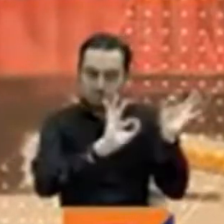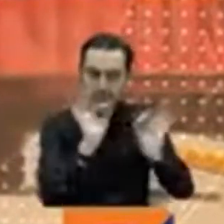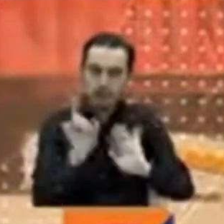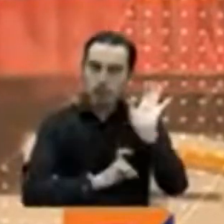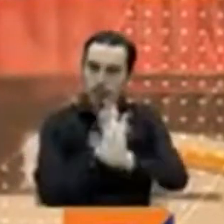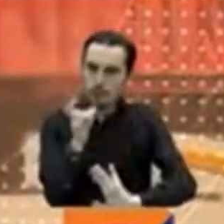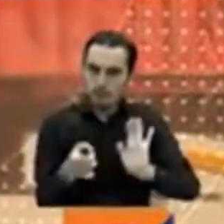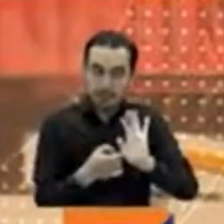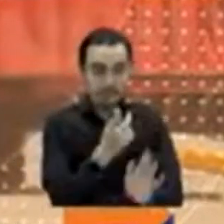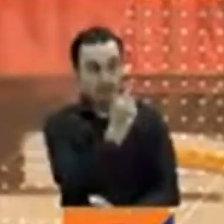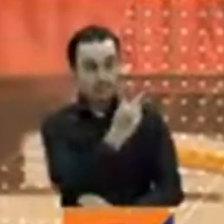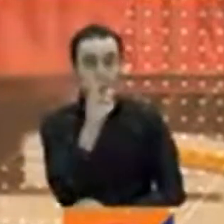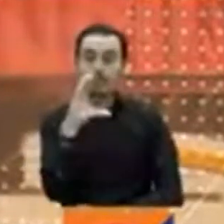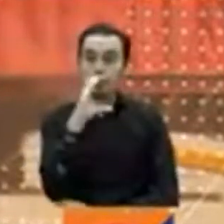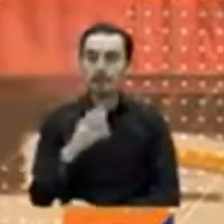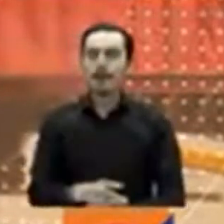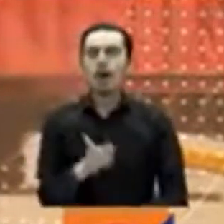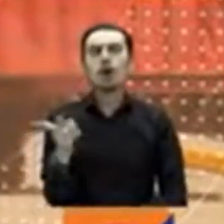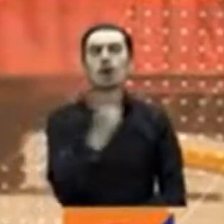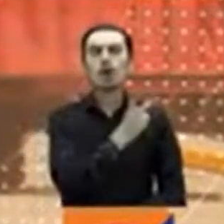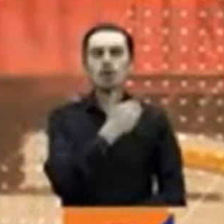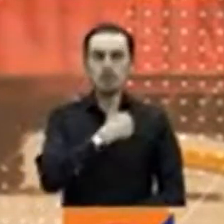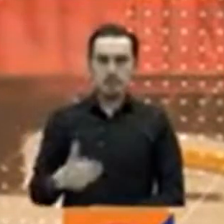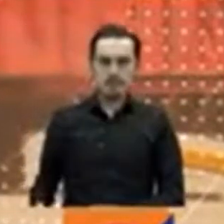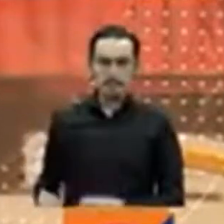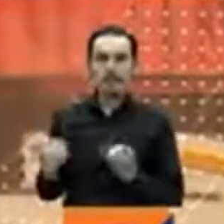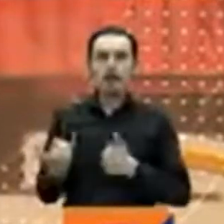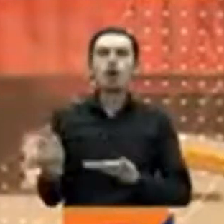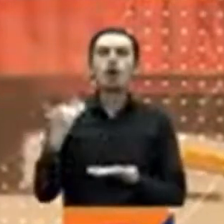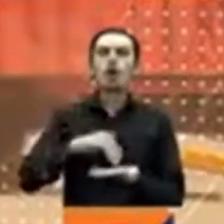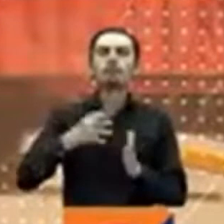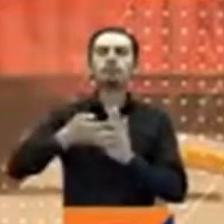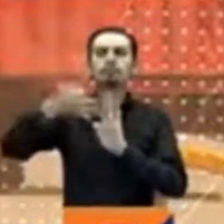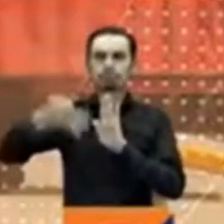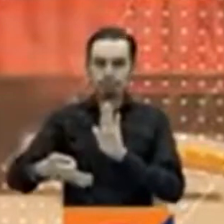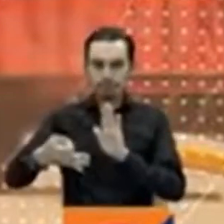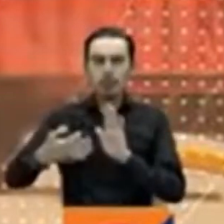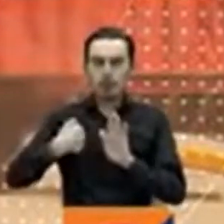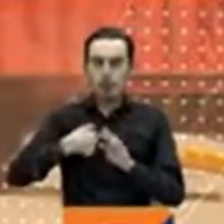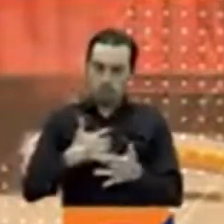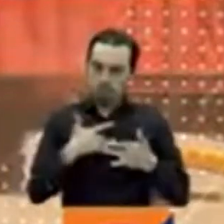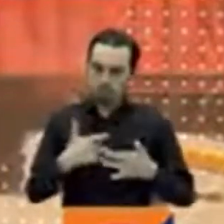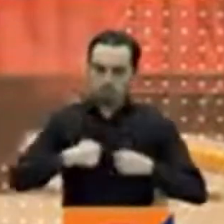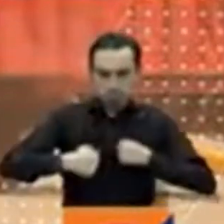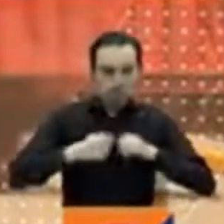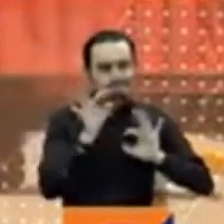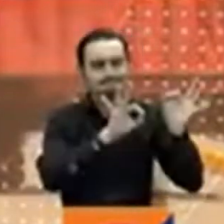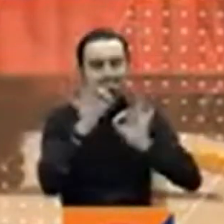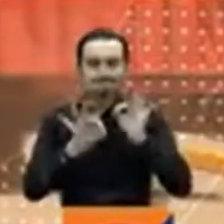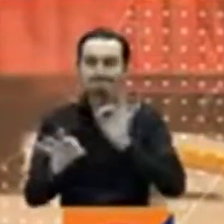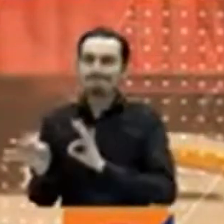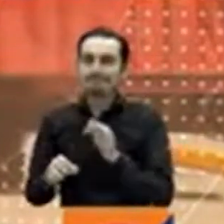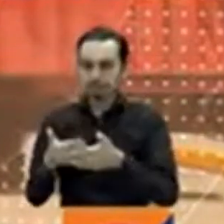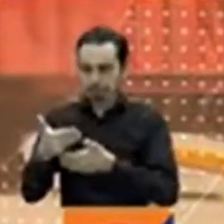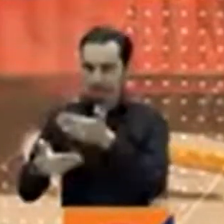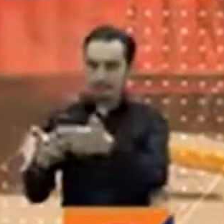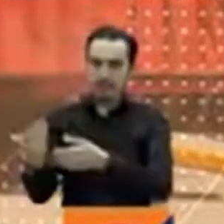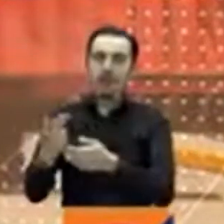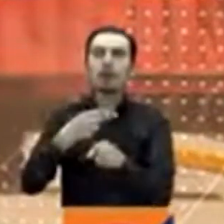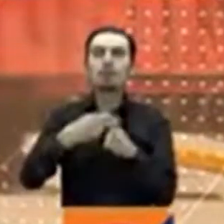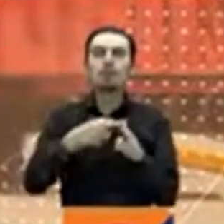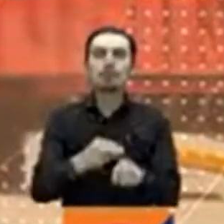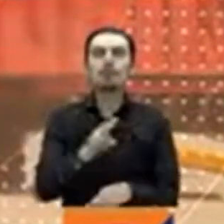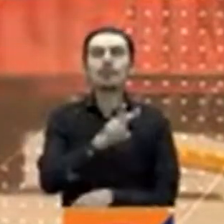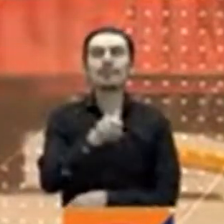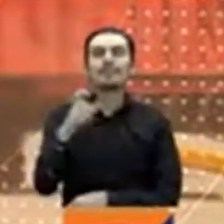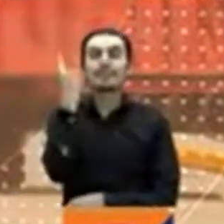y Colombia. Los presidentes de las dos naciones reiteraron la voluntad y los trabajos preparatorios para efectuarlo el próximo